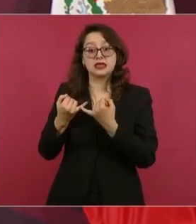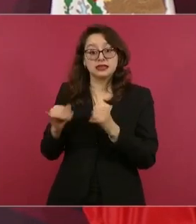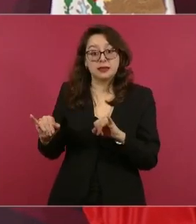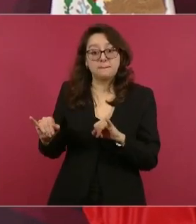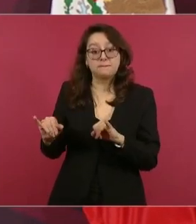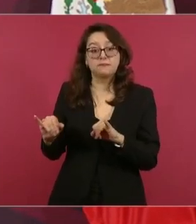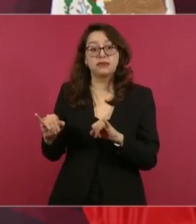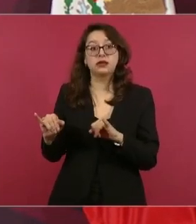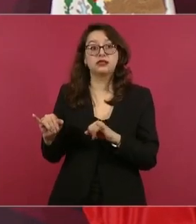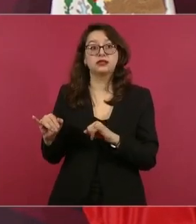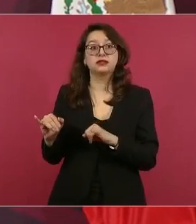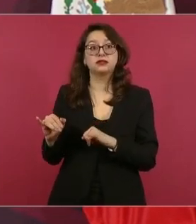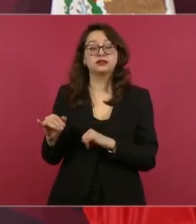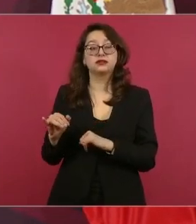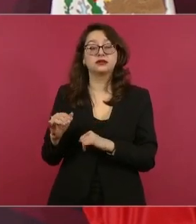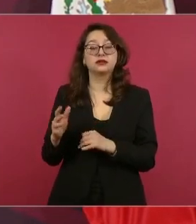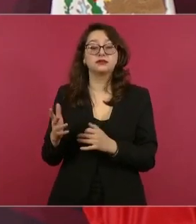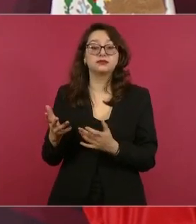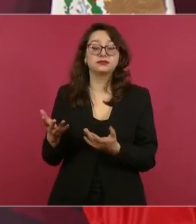culturas